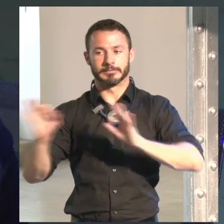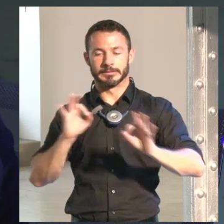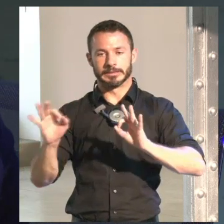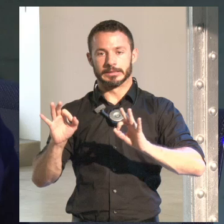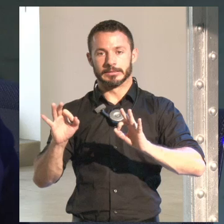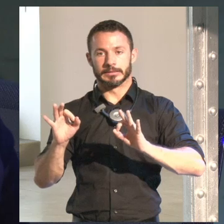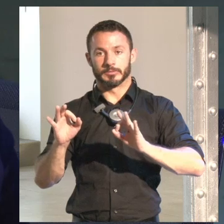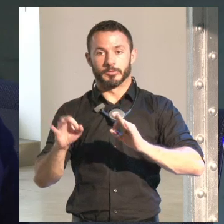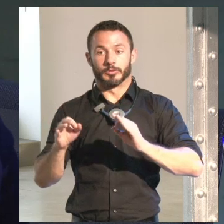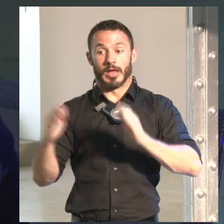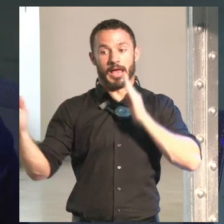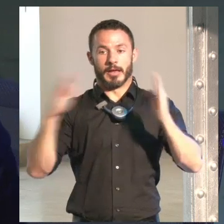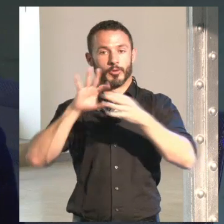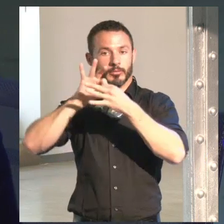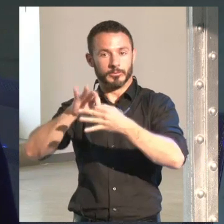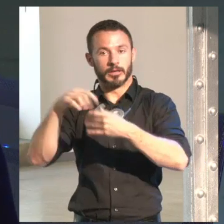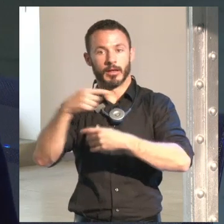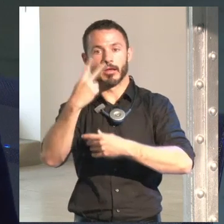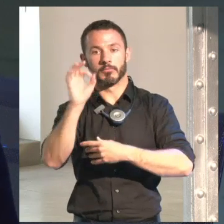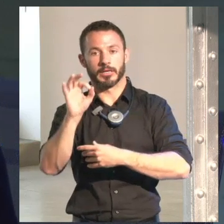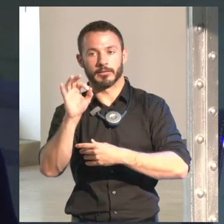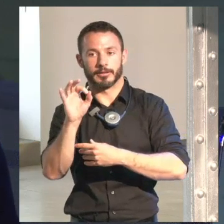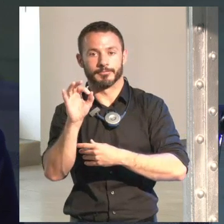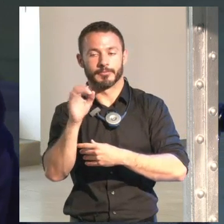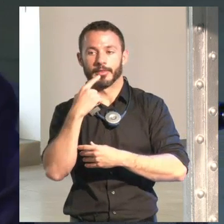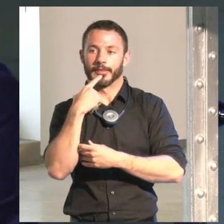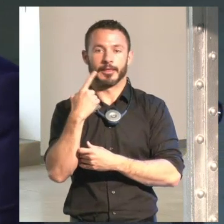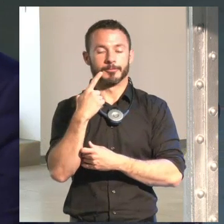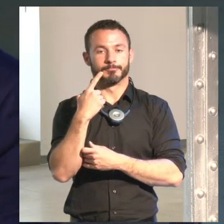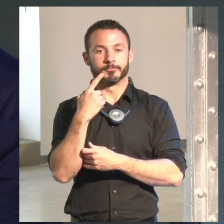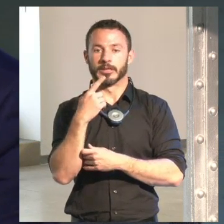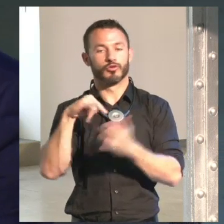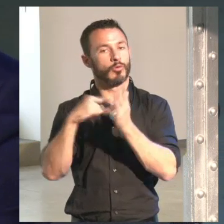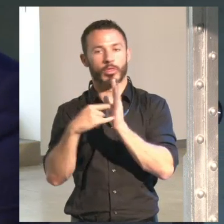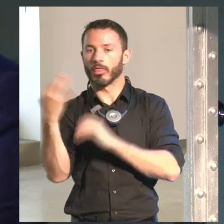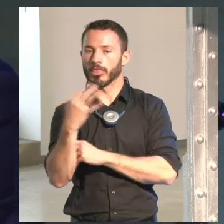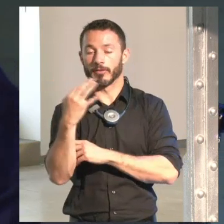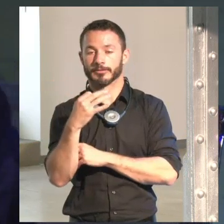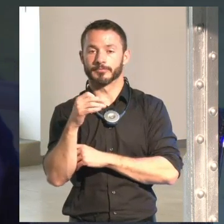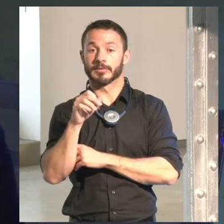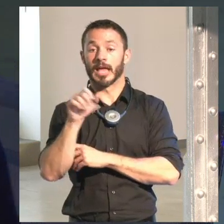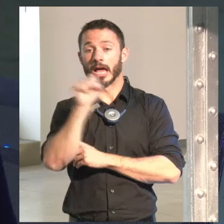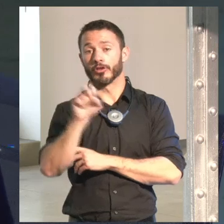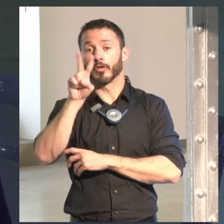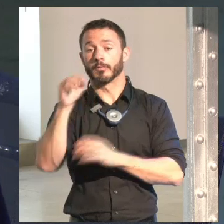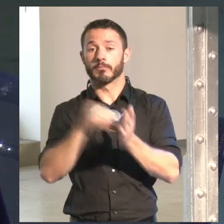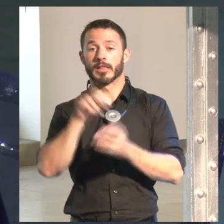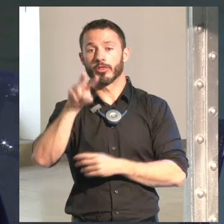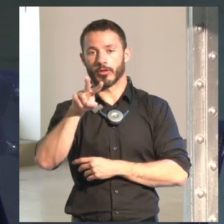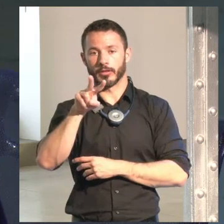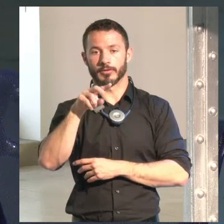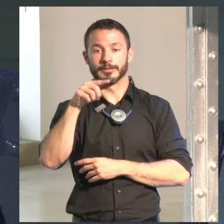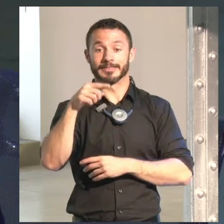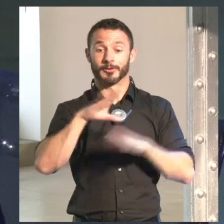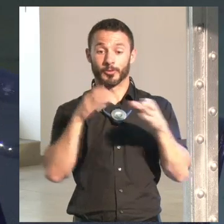Claro, en un momento determinado del tiempo, G20 dice, bueno, pues esto hay que solucionarlo, ¿no? Estamos hablando del año 2012, G20 se dirige